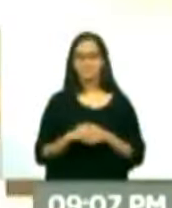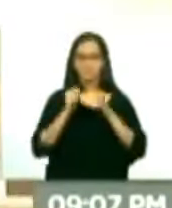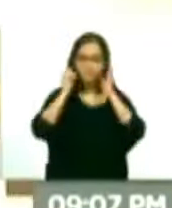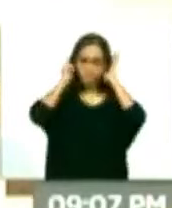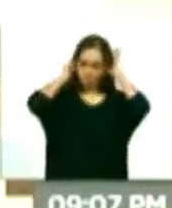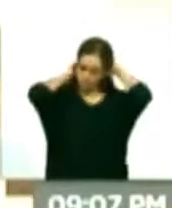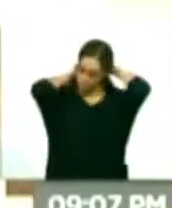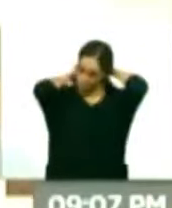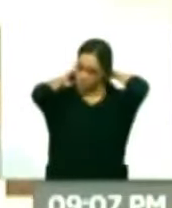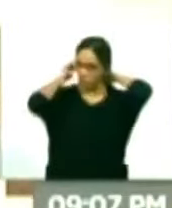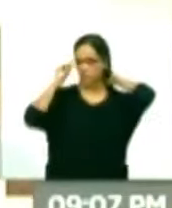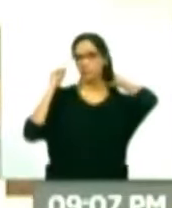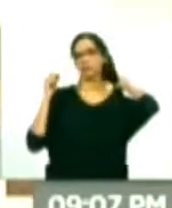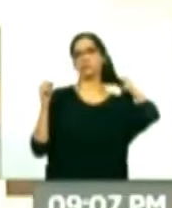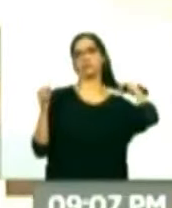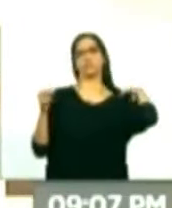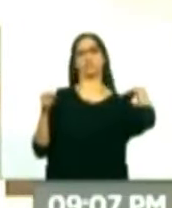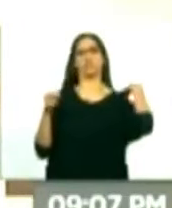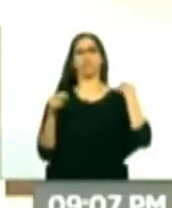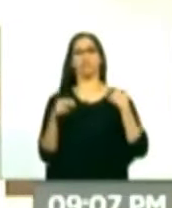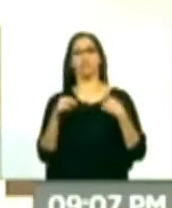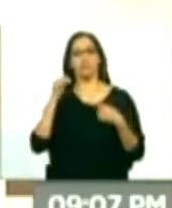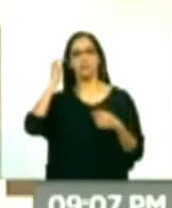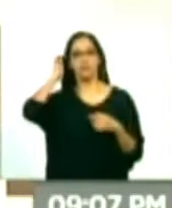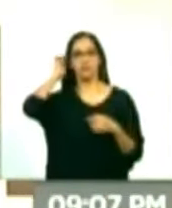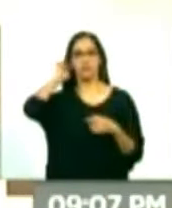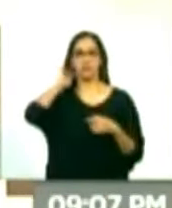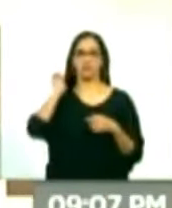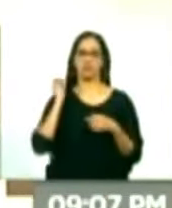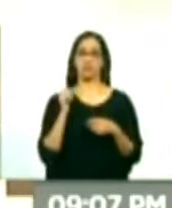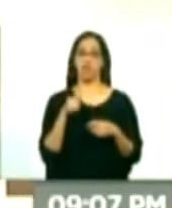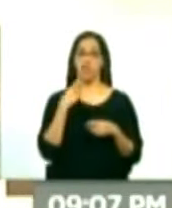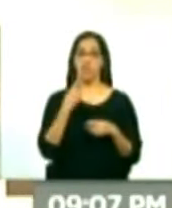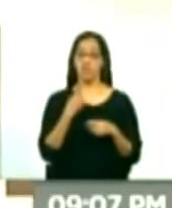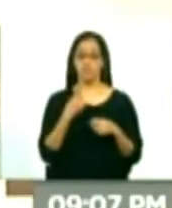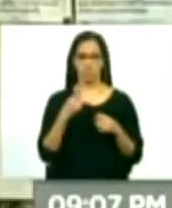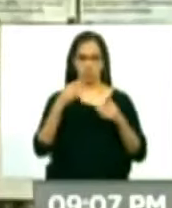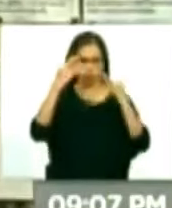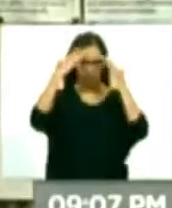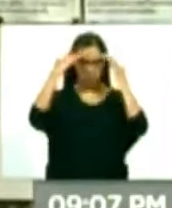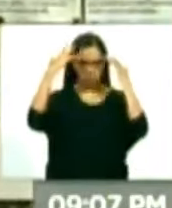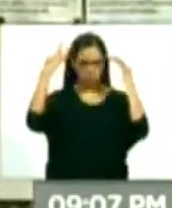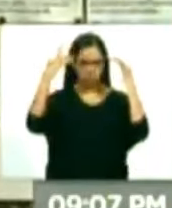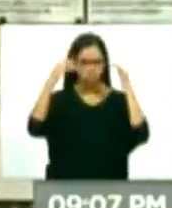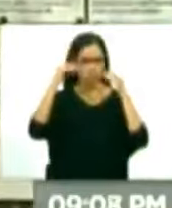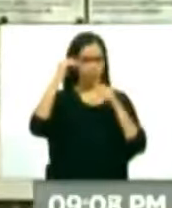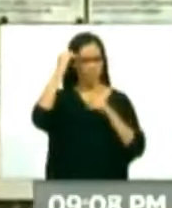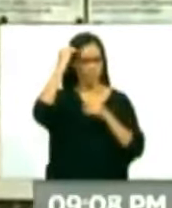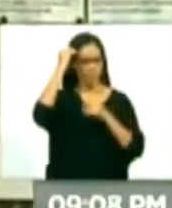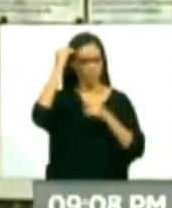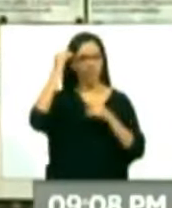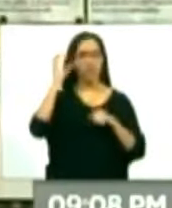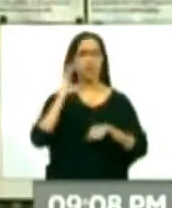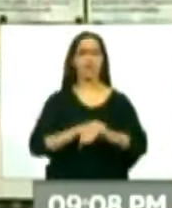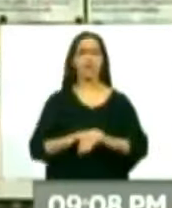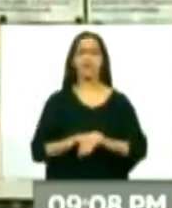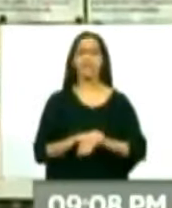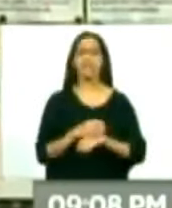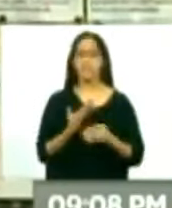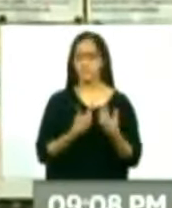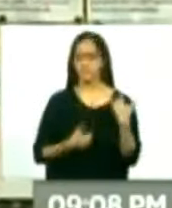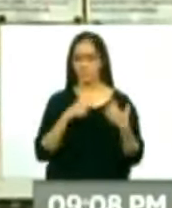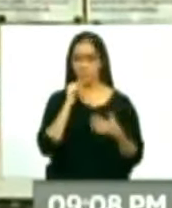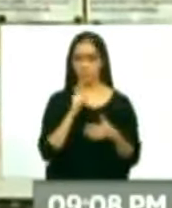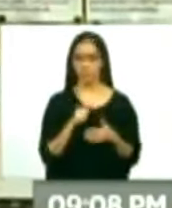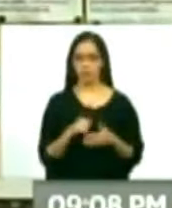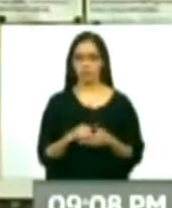Dollar Today, llegó su hora. Videntes predicen la captura de Nicolás Maduro. Ajá, y sí. ¿Ah? Videntes, dos